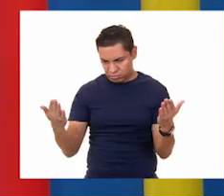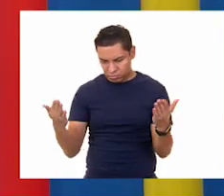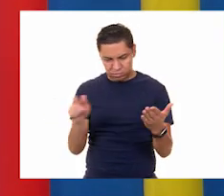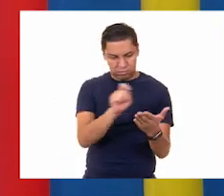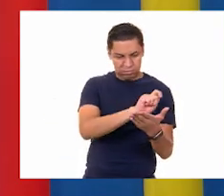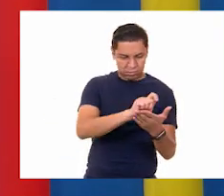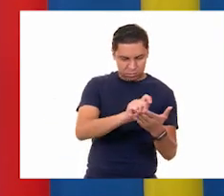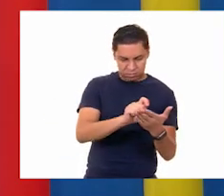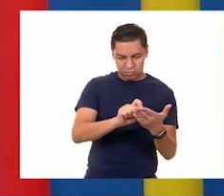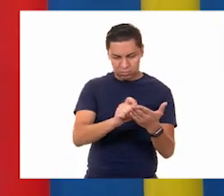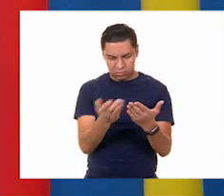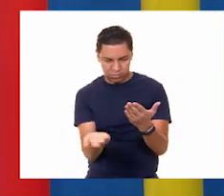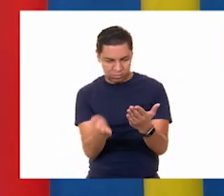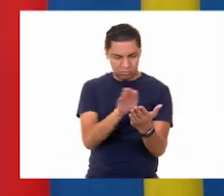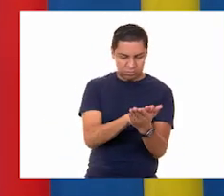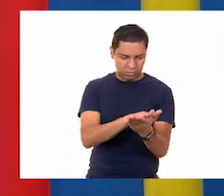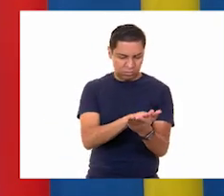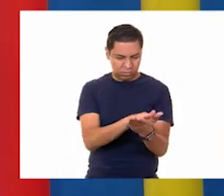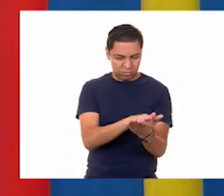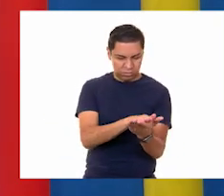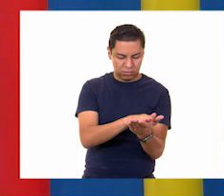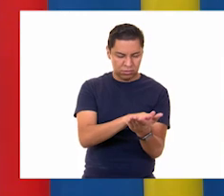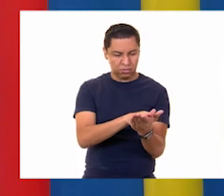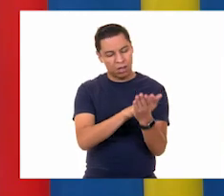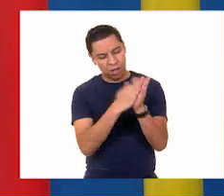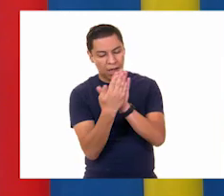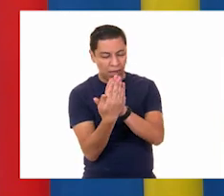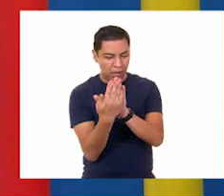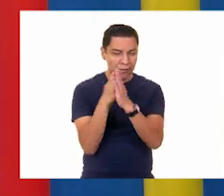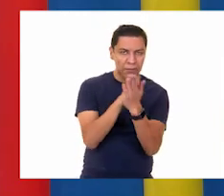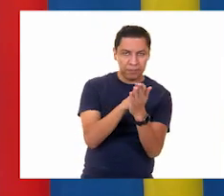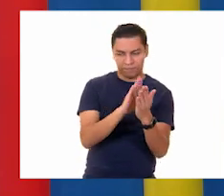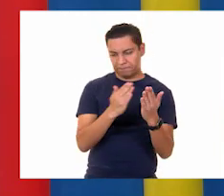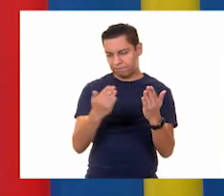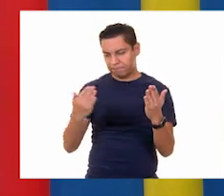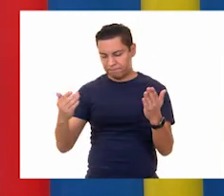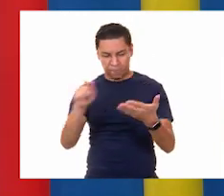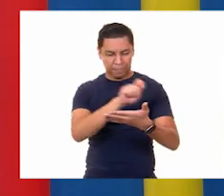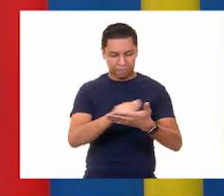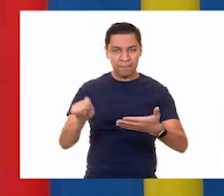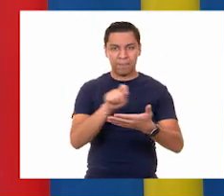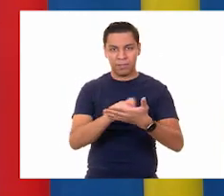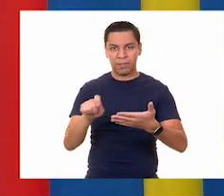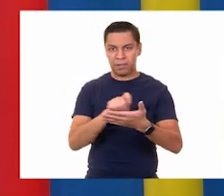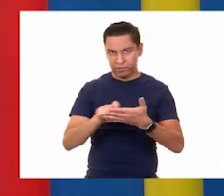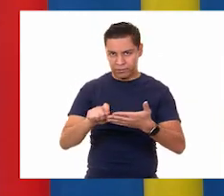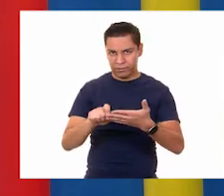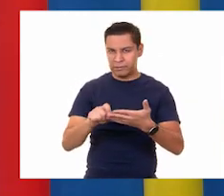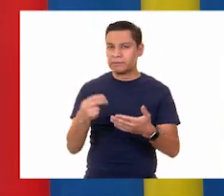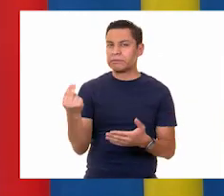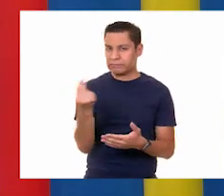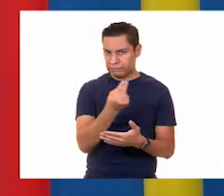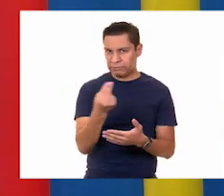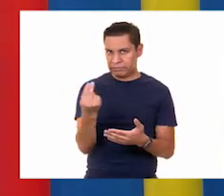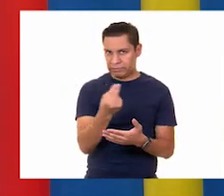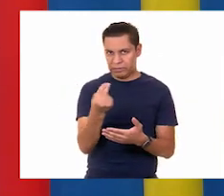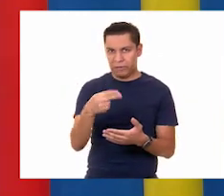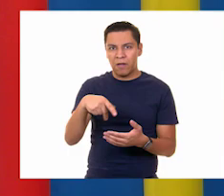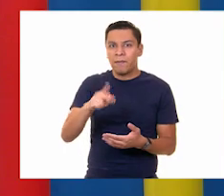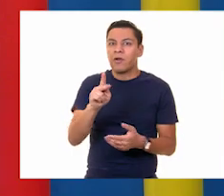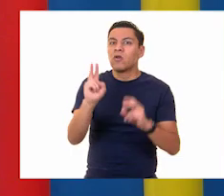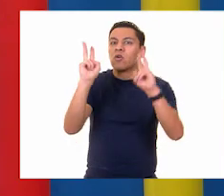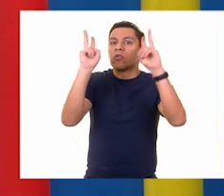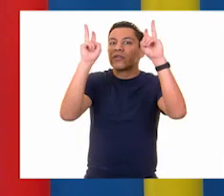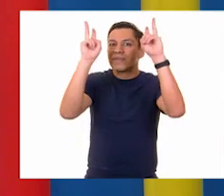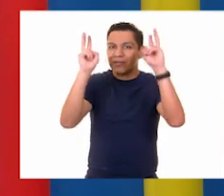nuestro tríptico y para tener una idea del tipo de información que debemos buscar, ¿no? Pero me llama la atención el término que utilizó,